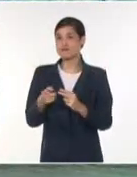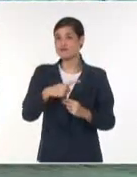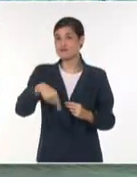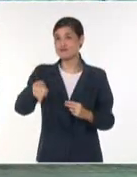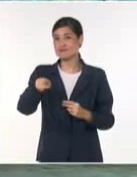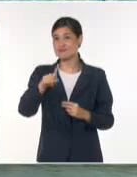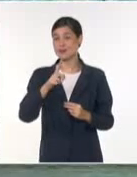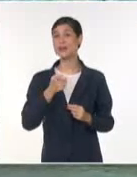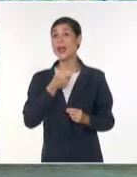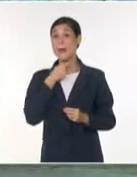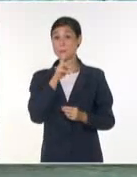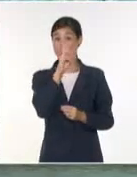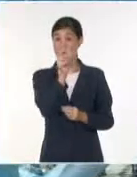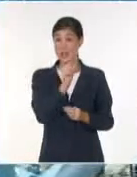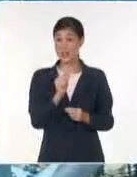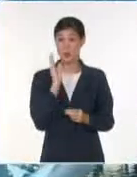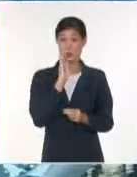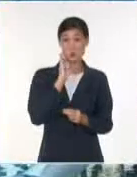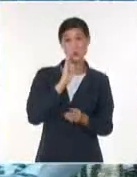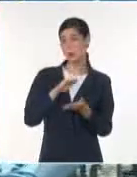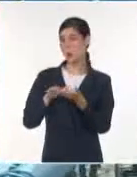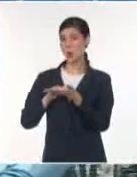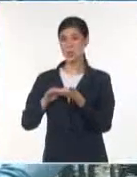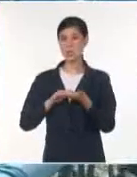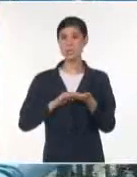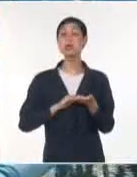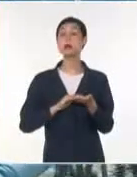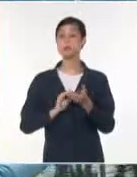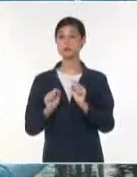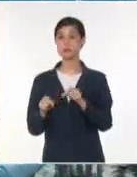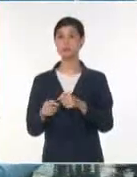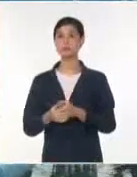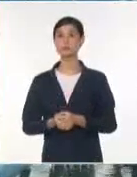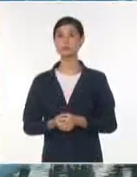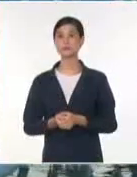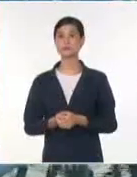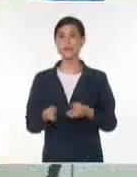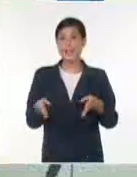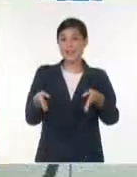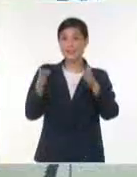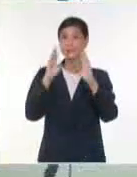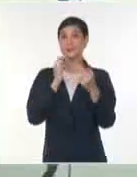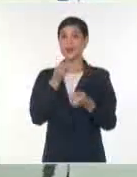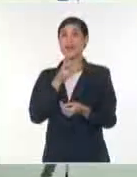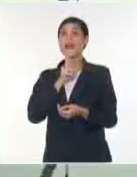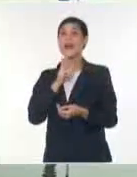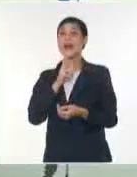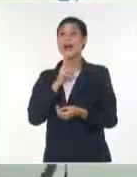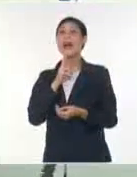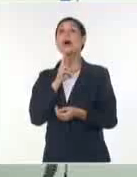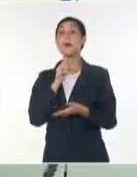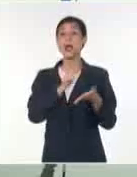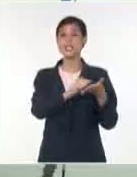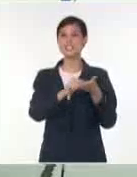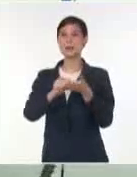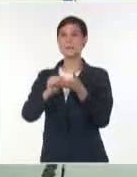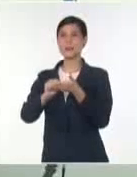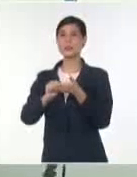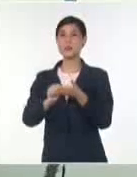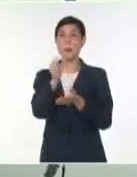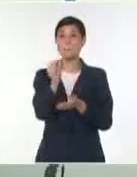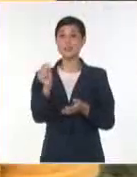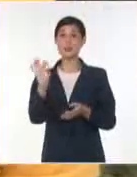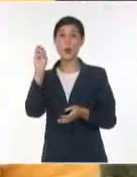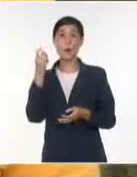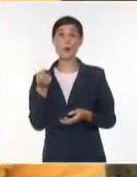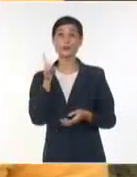tiene contaminante en su parte superior. El nuevo acueducto de Jatibonico favorece a unos 9.000 vecinos de zonas como La Yaya y La